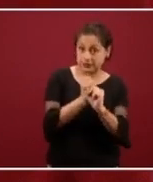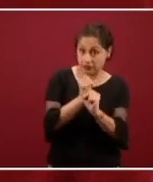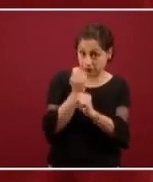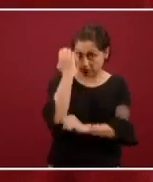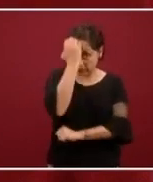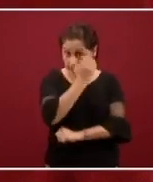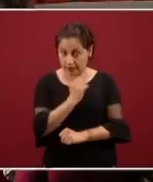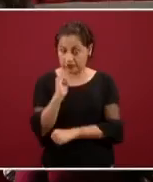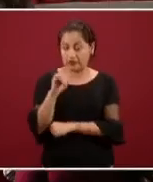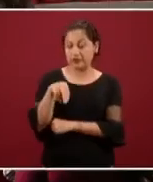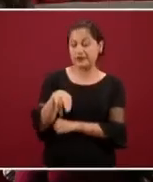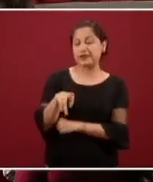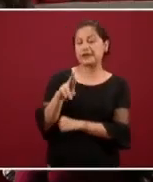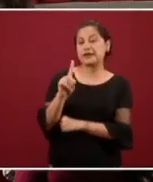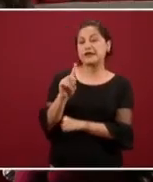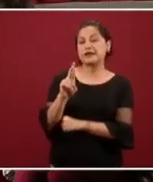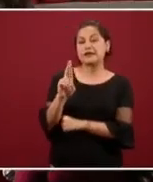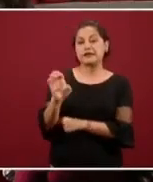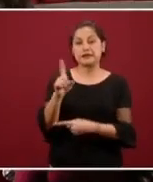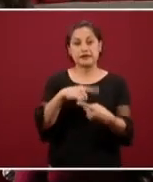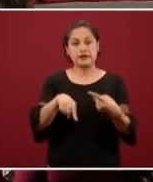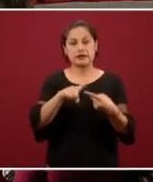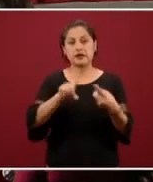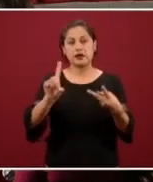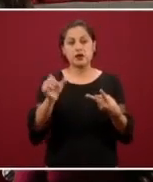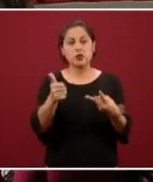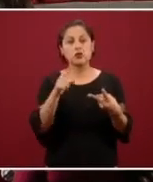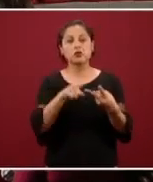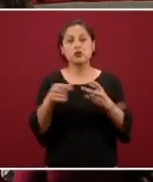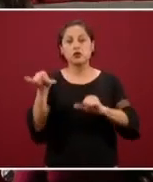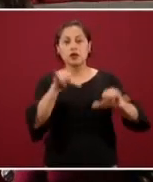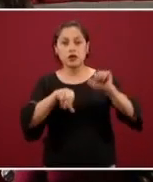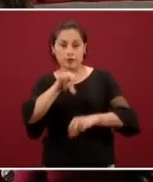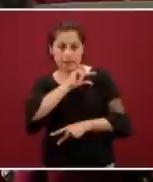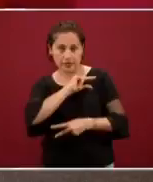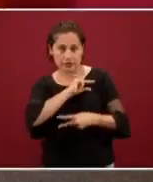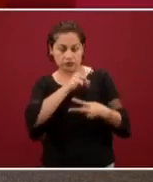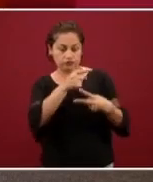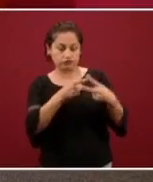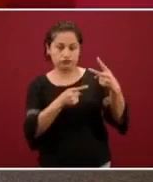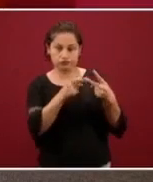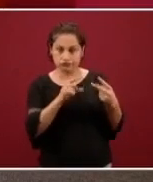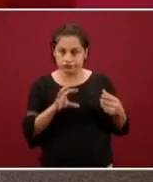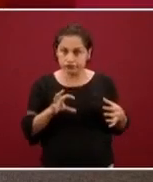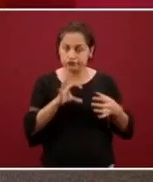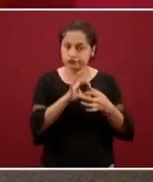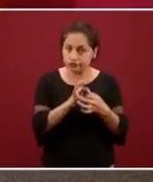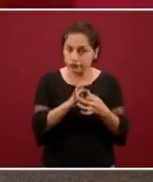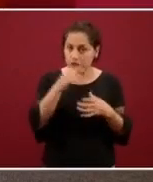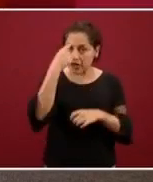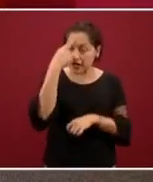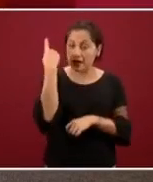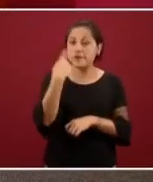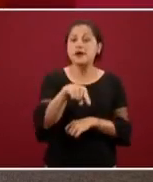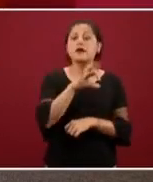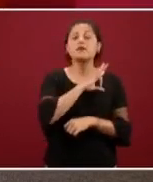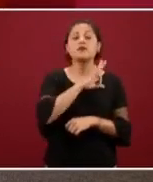Epidemiológicos, el INDRE, y los laboratorios privados para que la prueba que monten sea